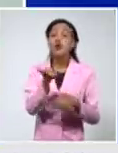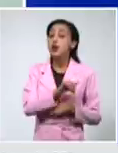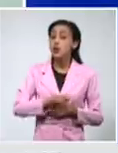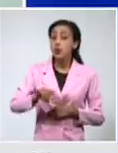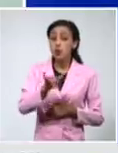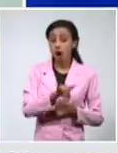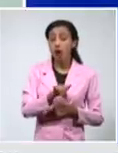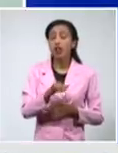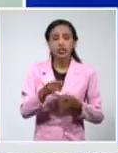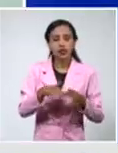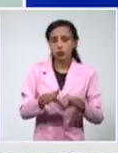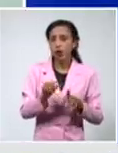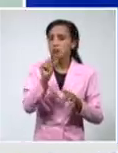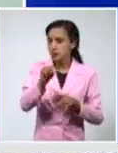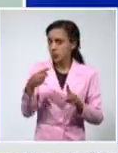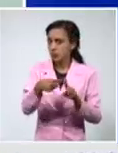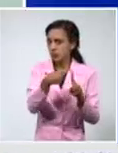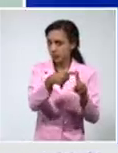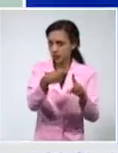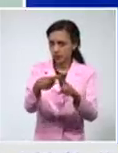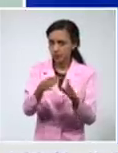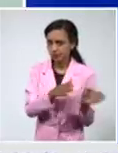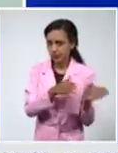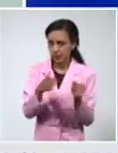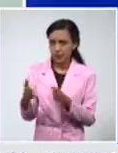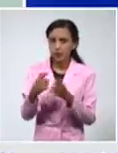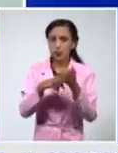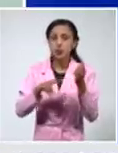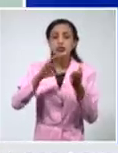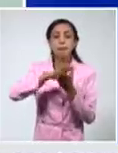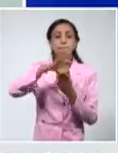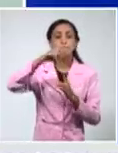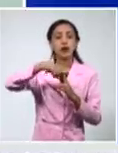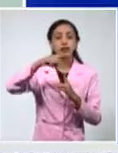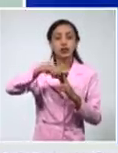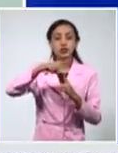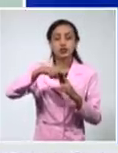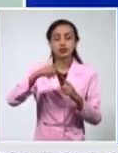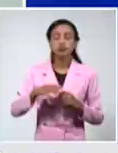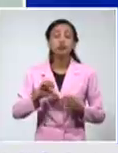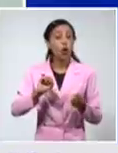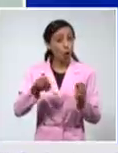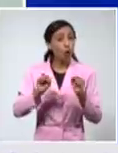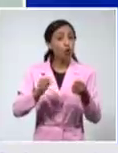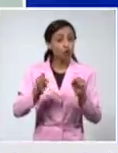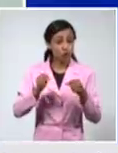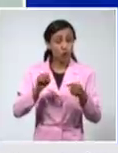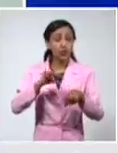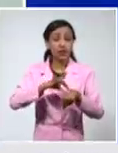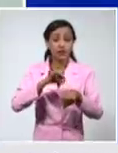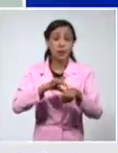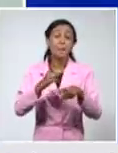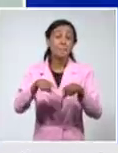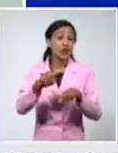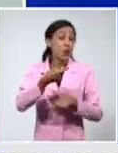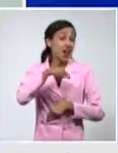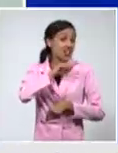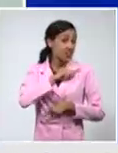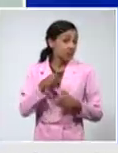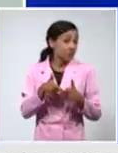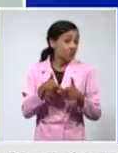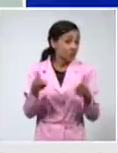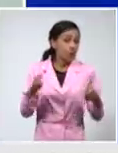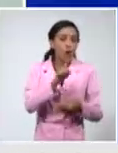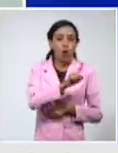municipios. Matanzas, que mantiene un control de la pandemia, pero ayer tuvo un incremento, tuvo 11